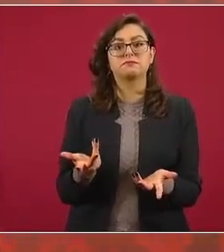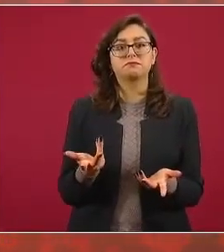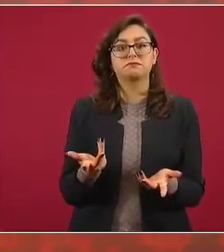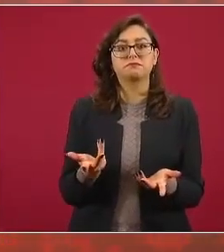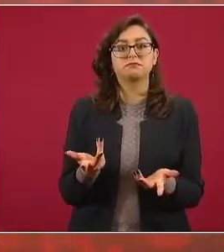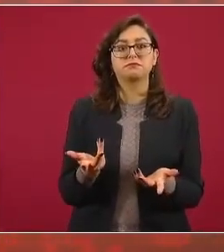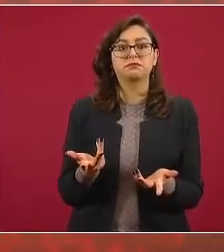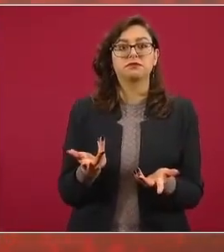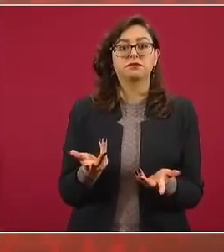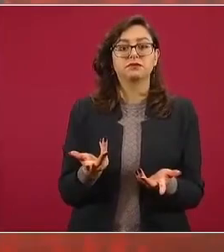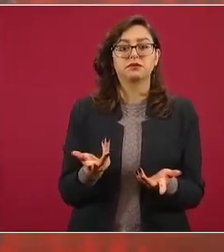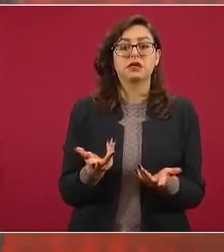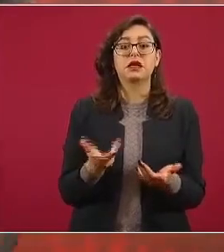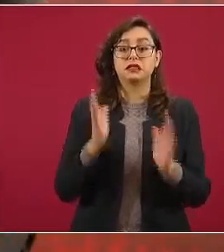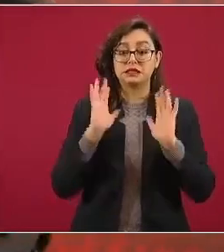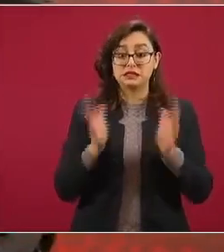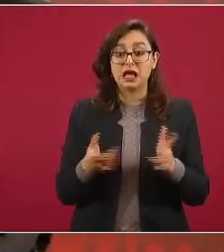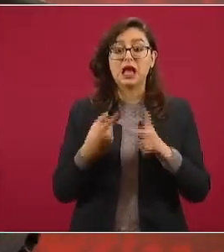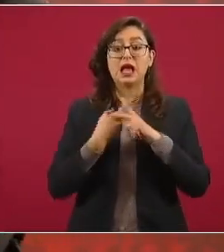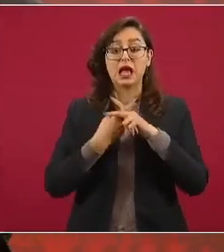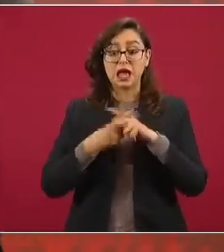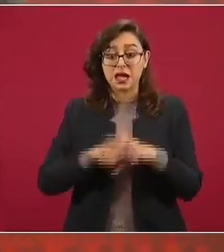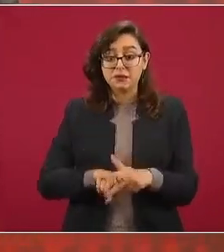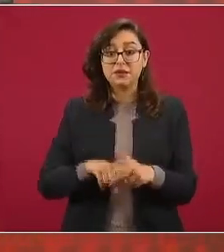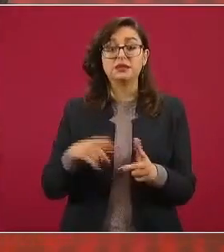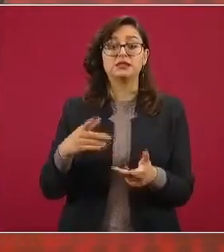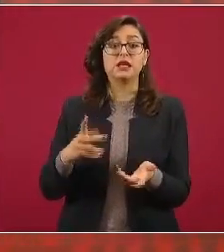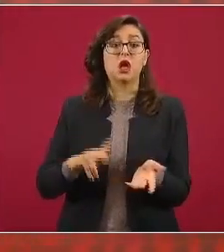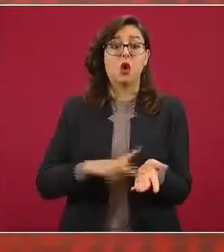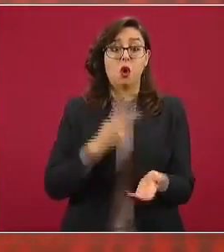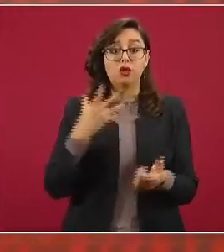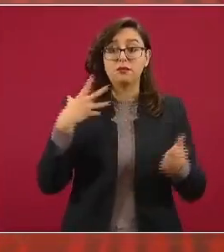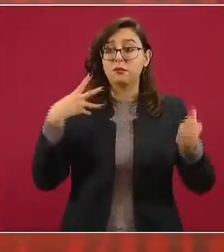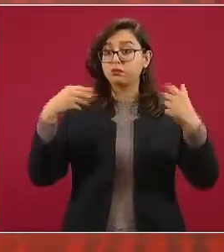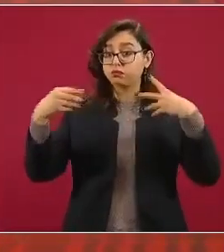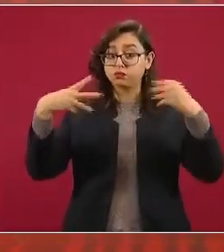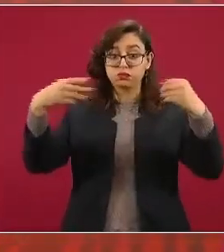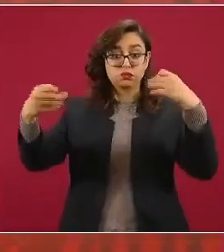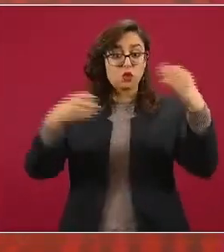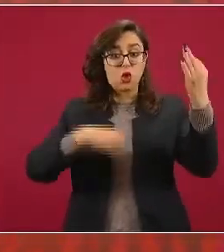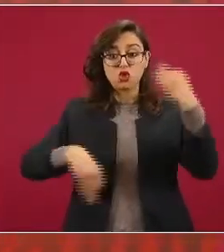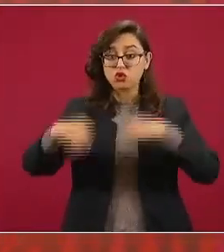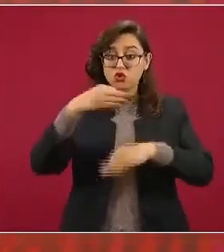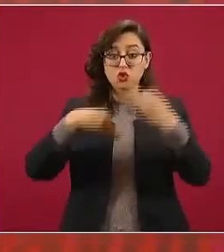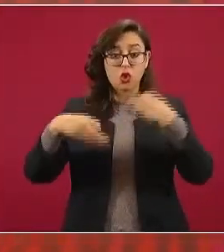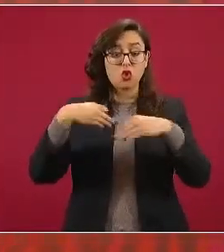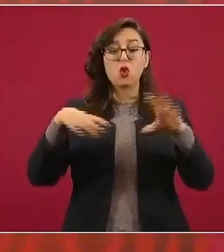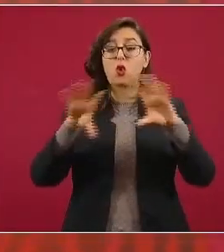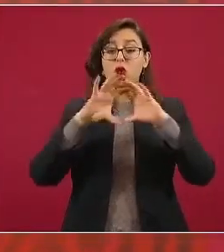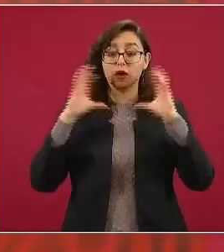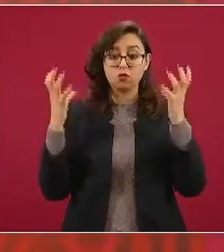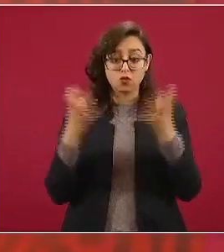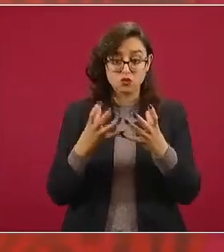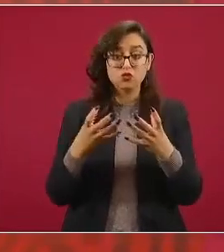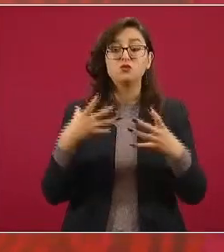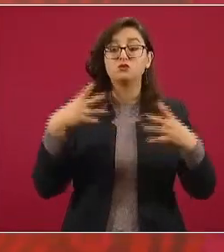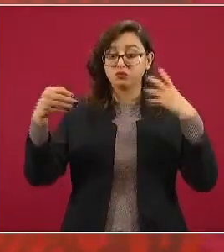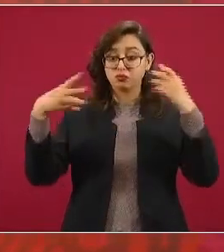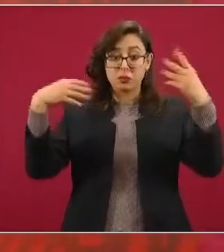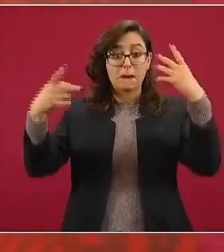produciéndose rebrotes, más contagios, pero no necesariamente más